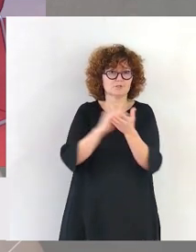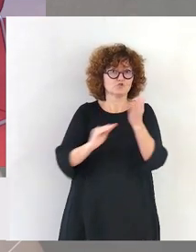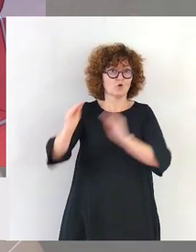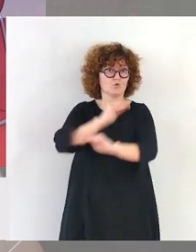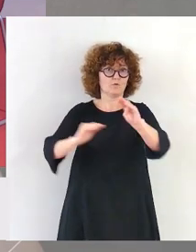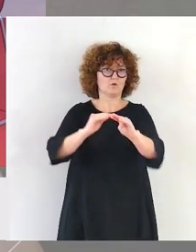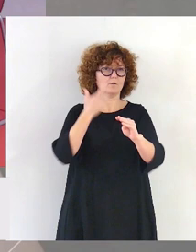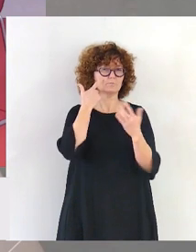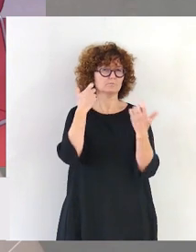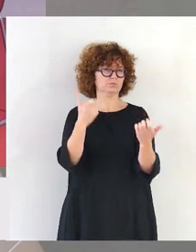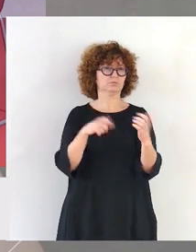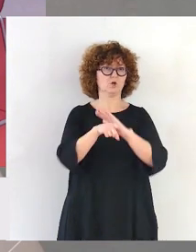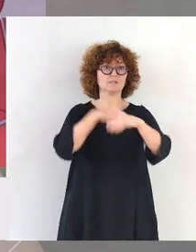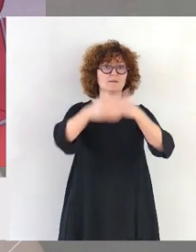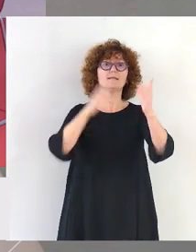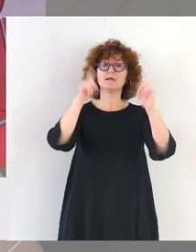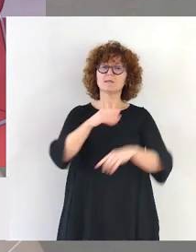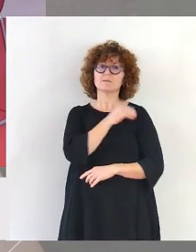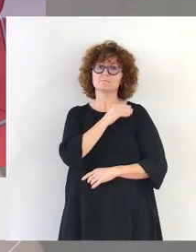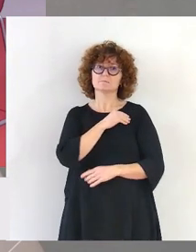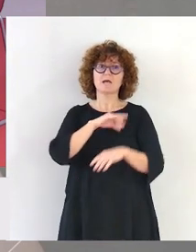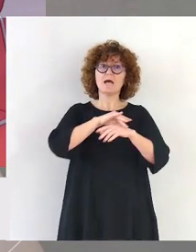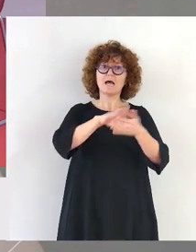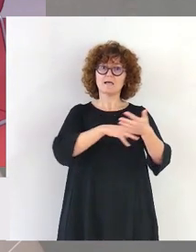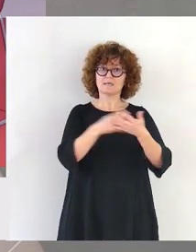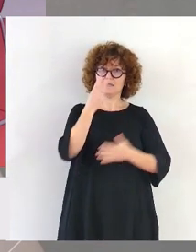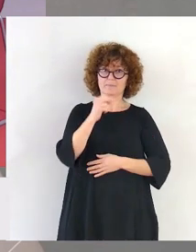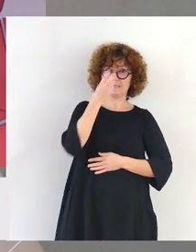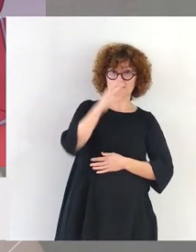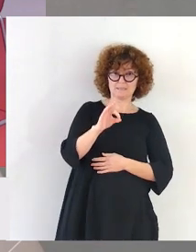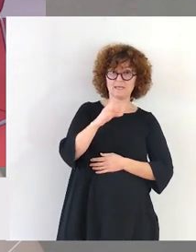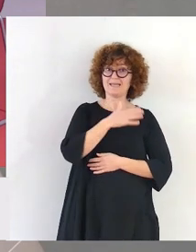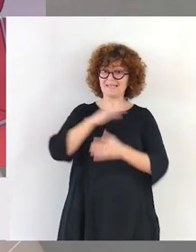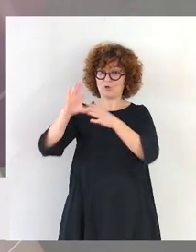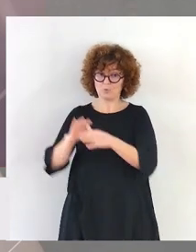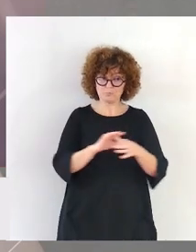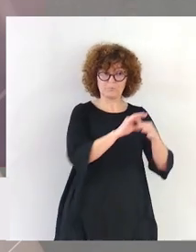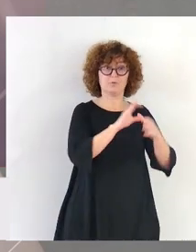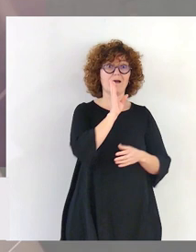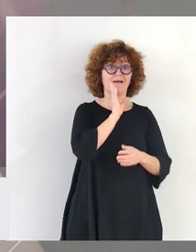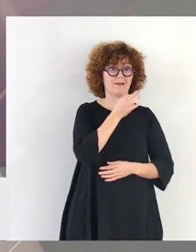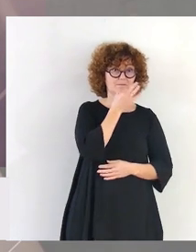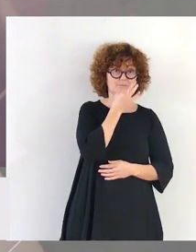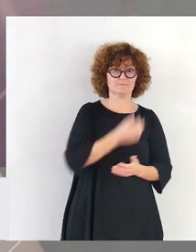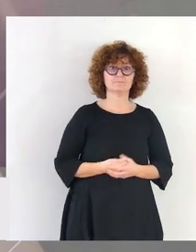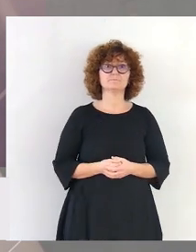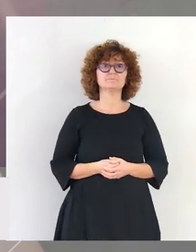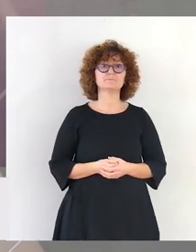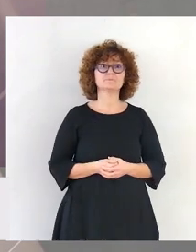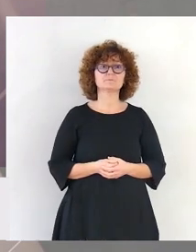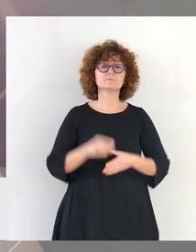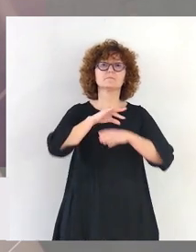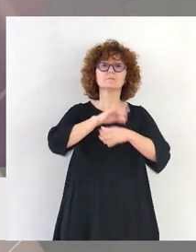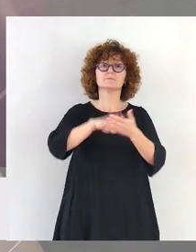se ha avanzado preguntabas también por la agenda 2030 y me gustaría unirlo a lo que decía lo que decía José Manuel la agenda